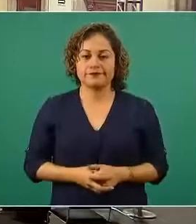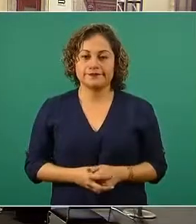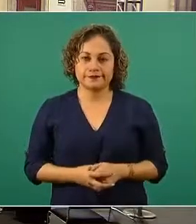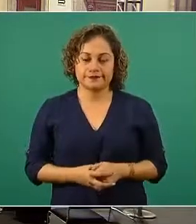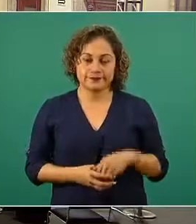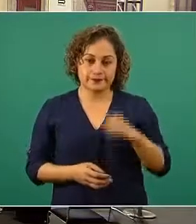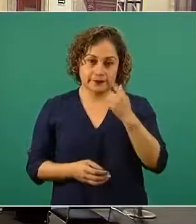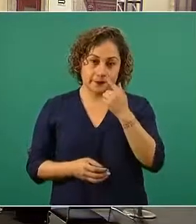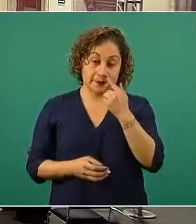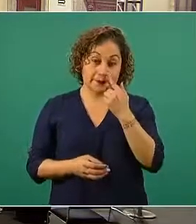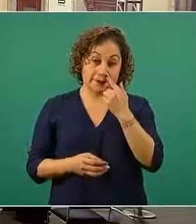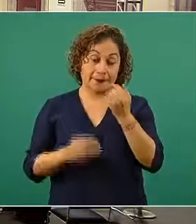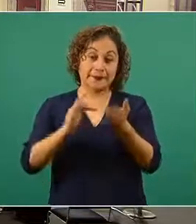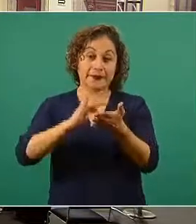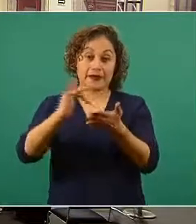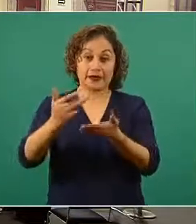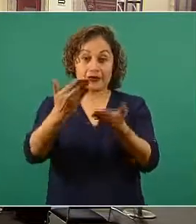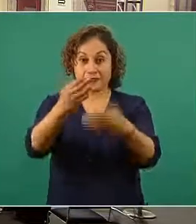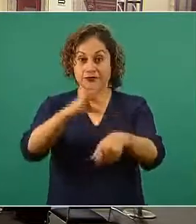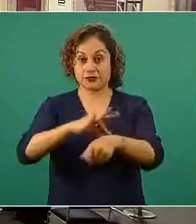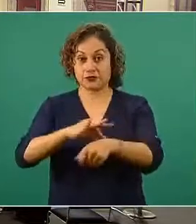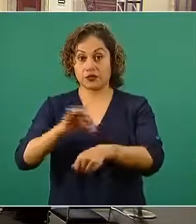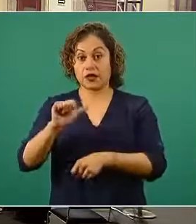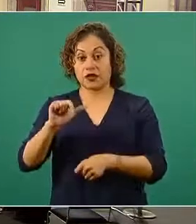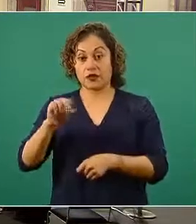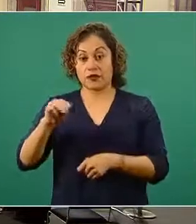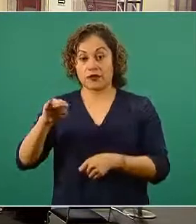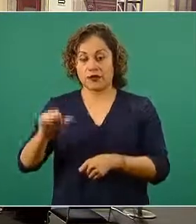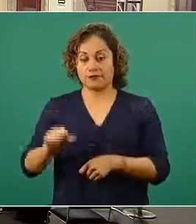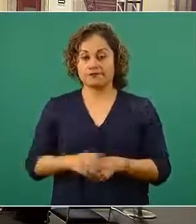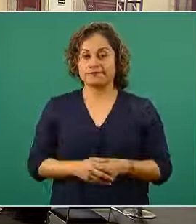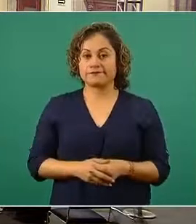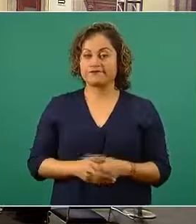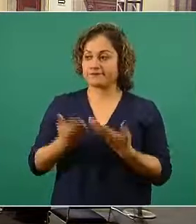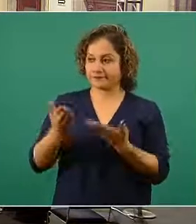Muchas gracias, doctora Alomía. El compañero de en medio, por favor.